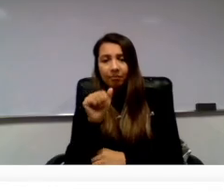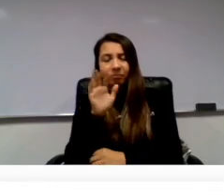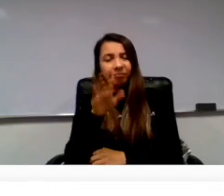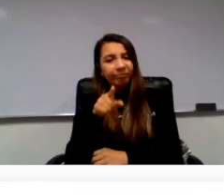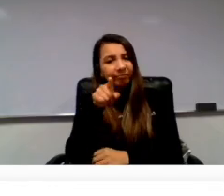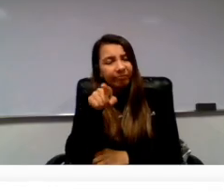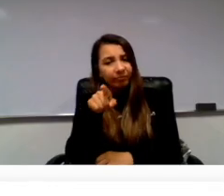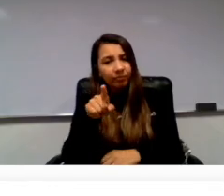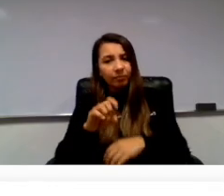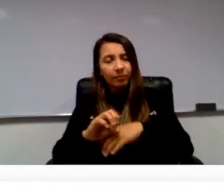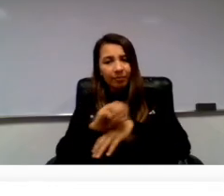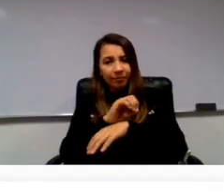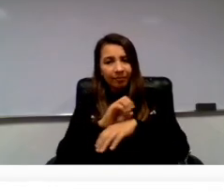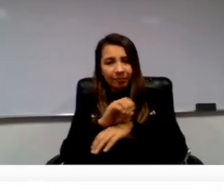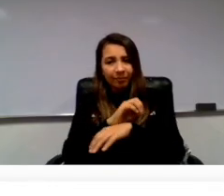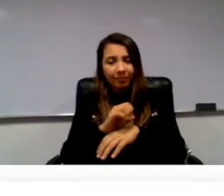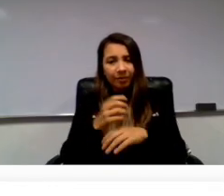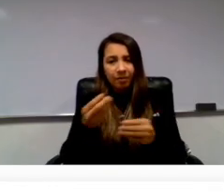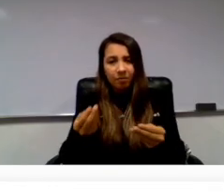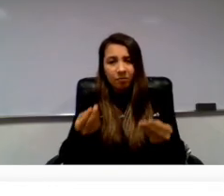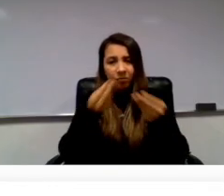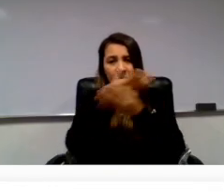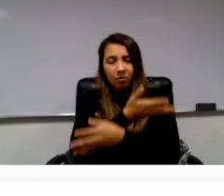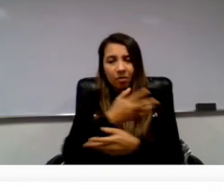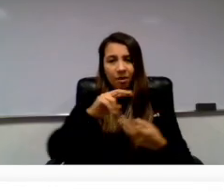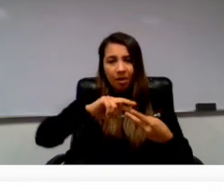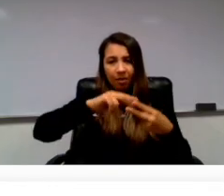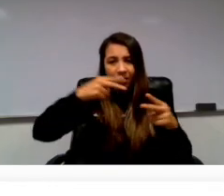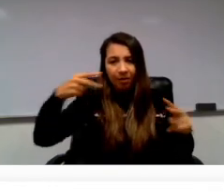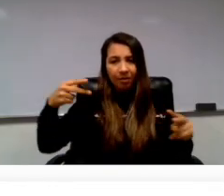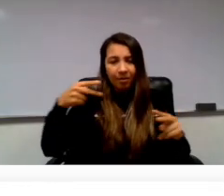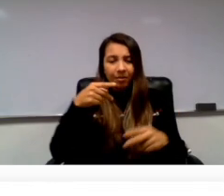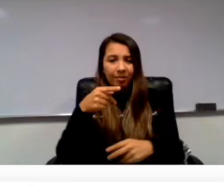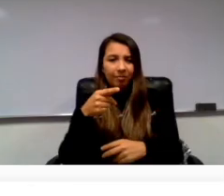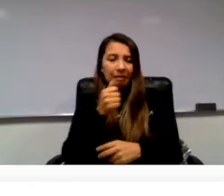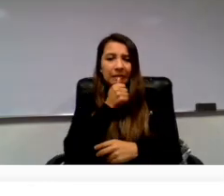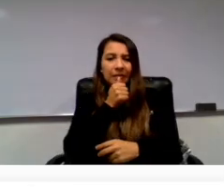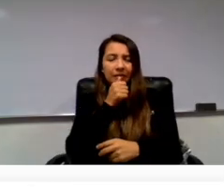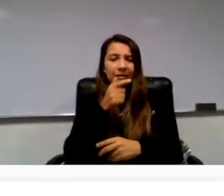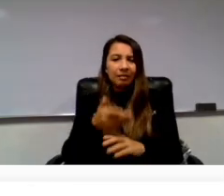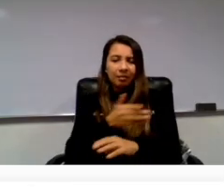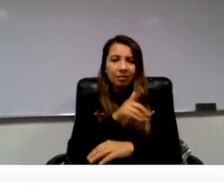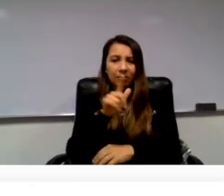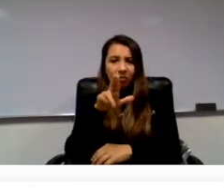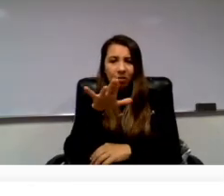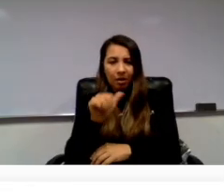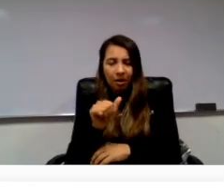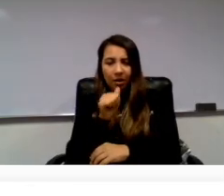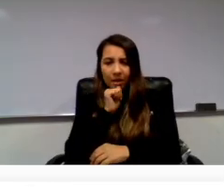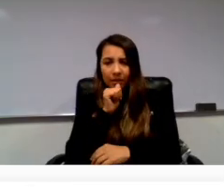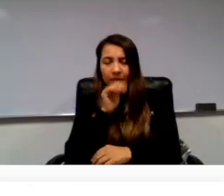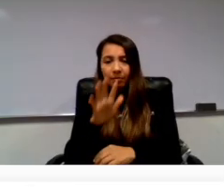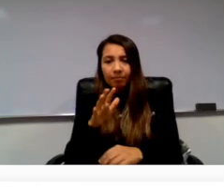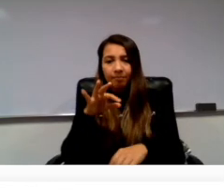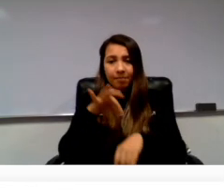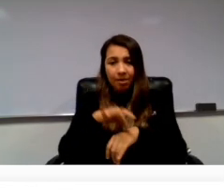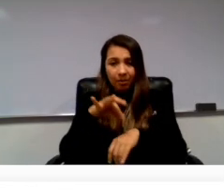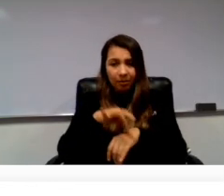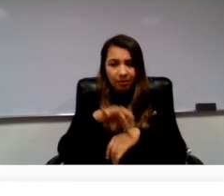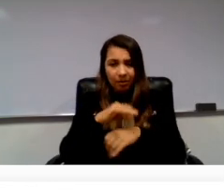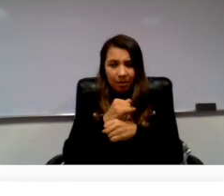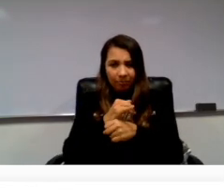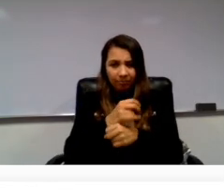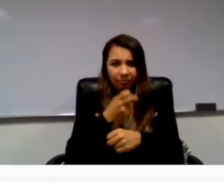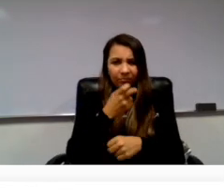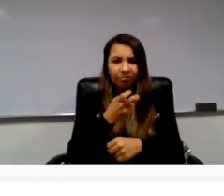actividad bacteriana de transferirse ADN sin saber nada de esto de Luca, sabemos en medicina que esto